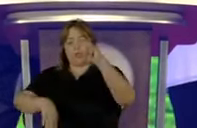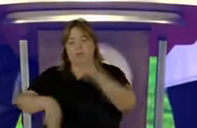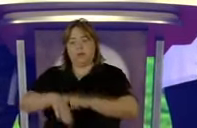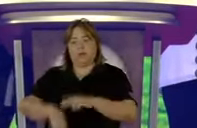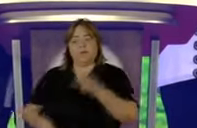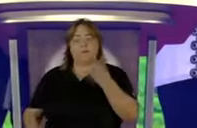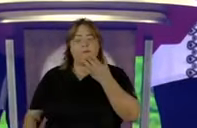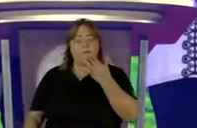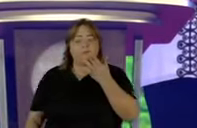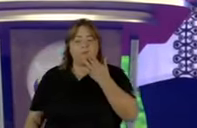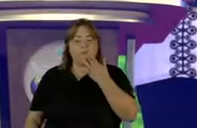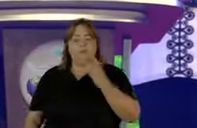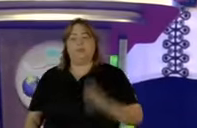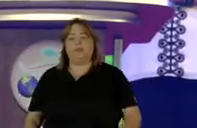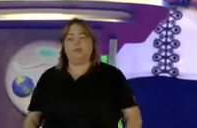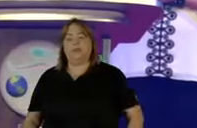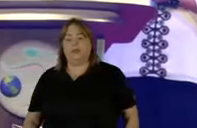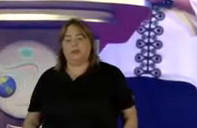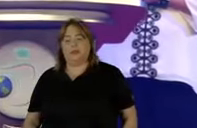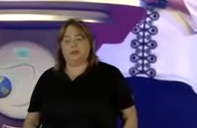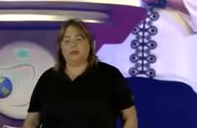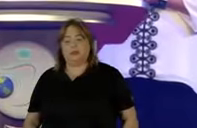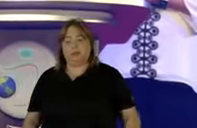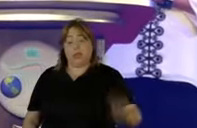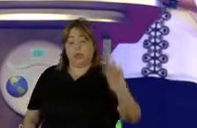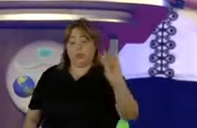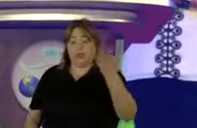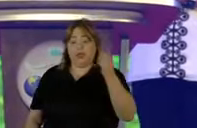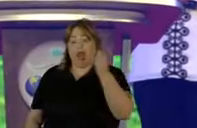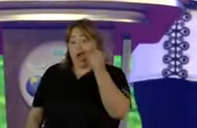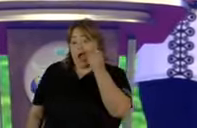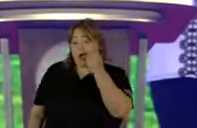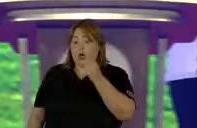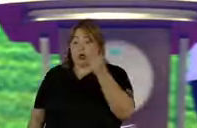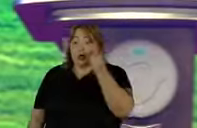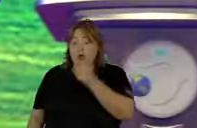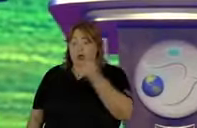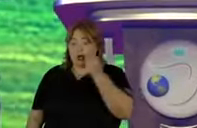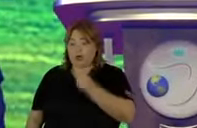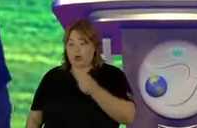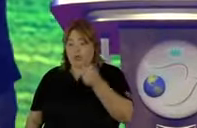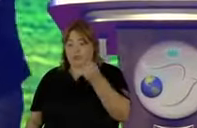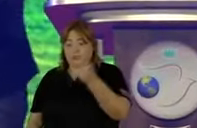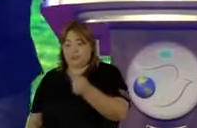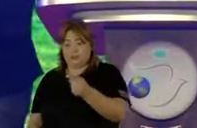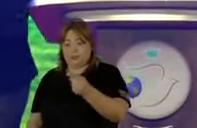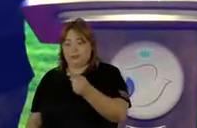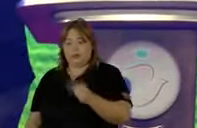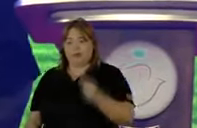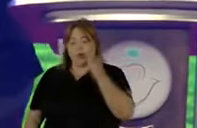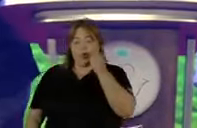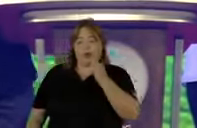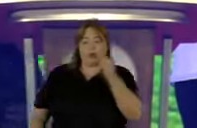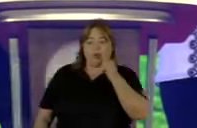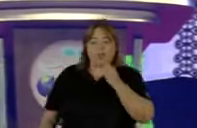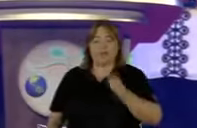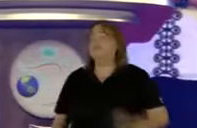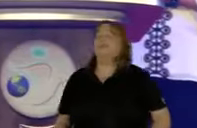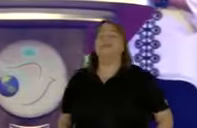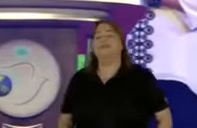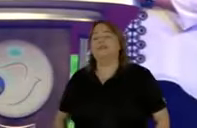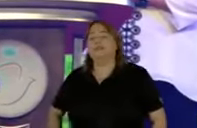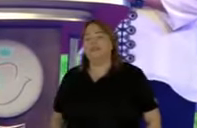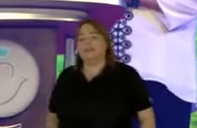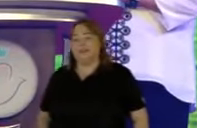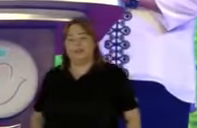la Bat. Tengo ahí la Girly, diga conmigo Girly, que son las de las nenas.